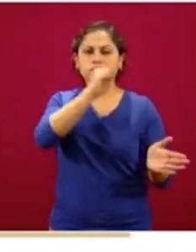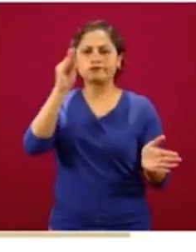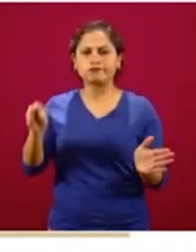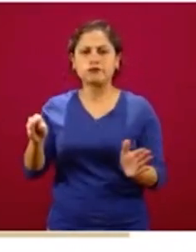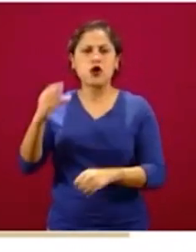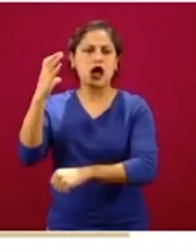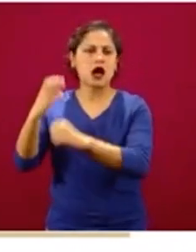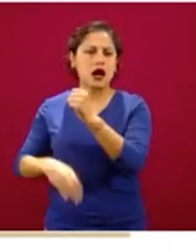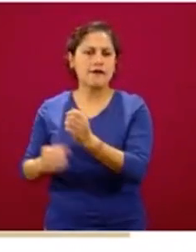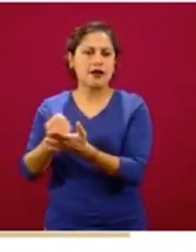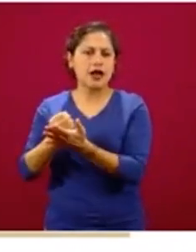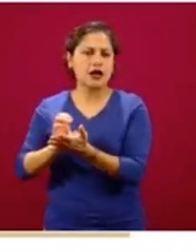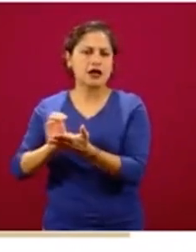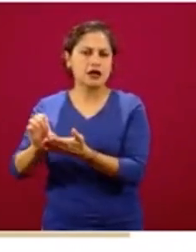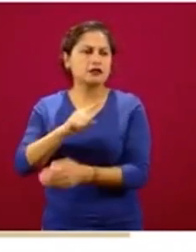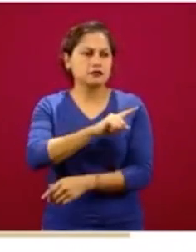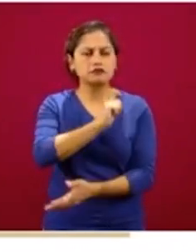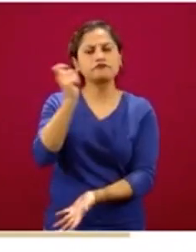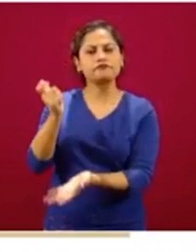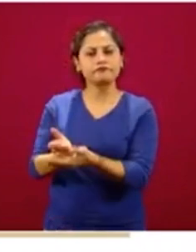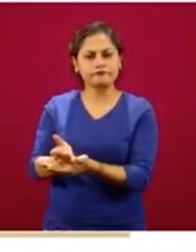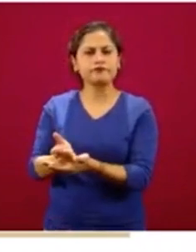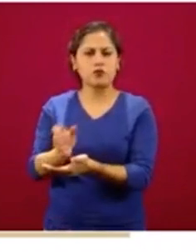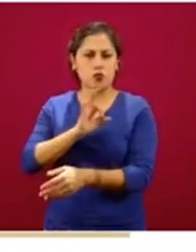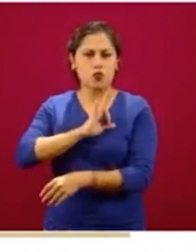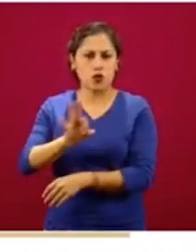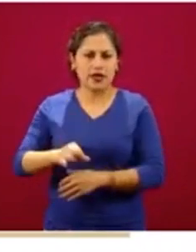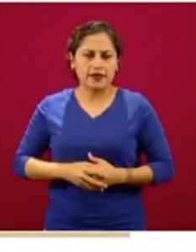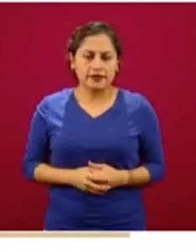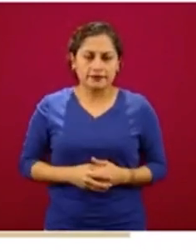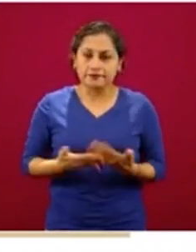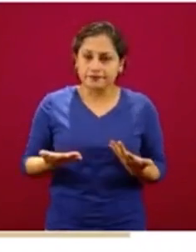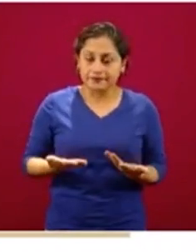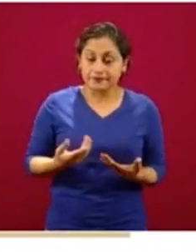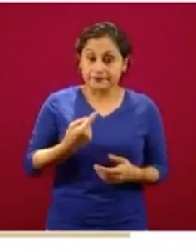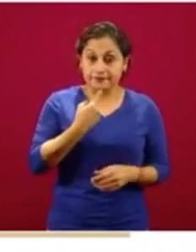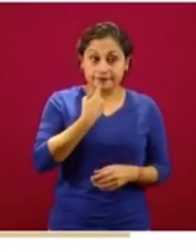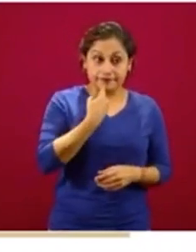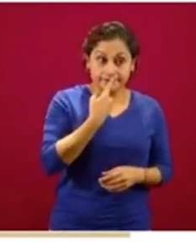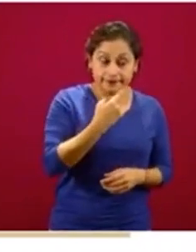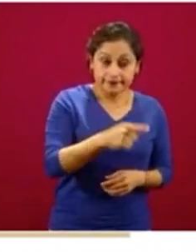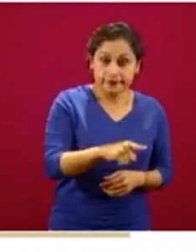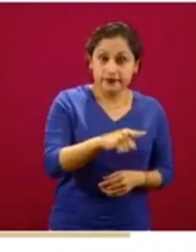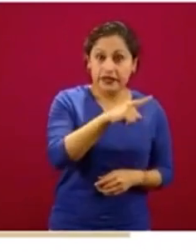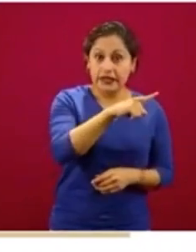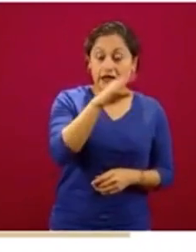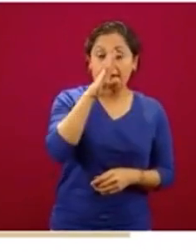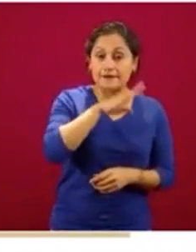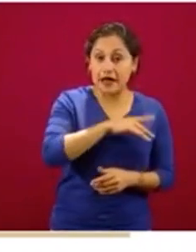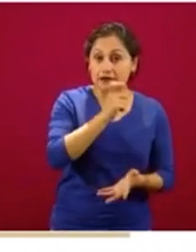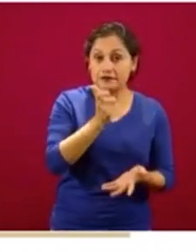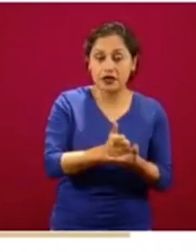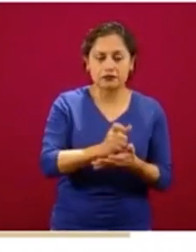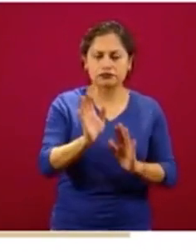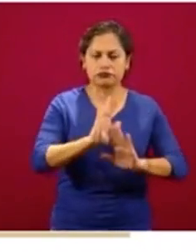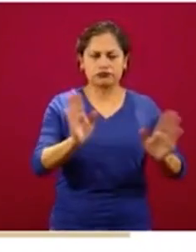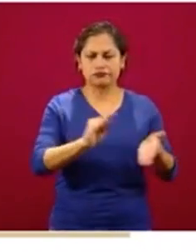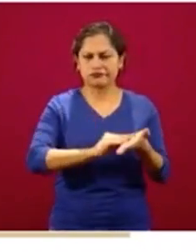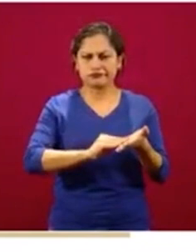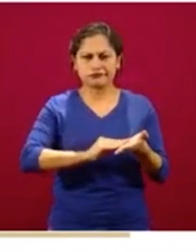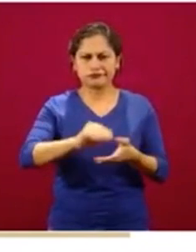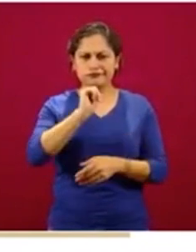ningún costo para el acreditado y con reporte de cumplimiento ante el Buró de Crédito. En abril esto ya aplicó